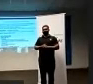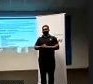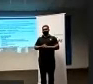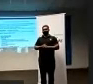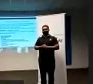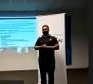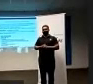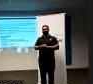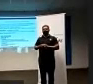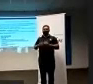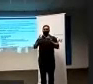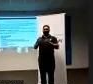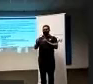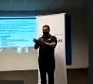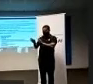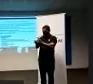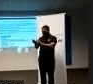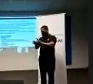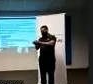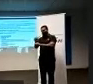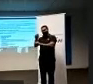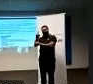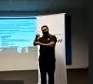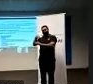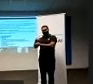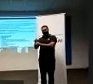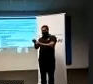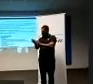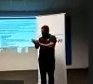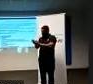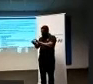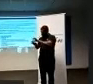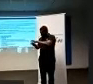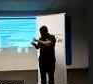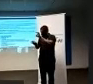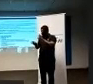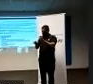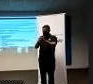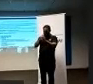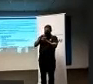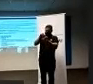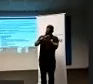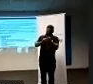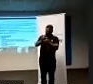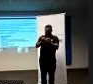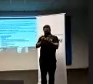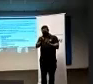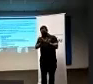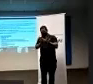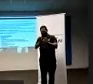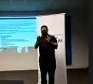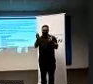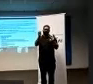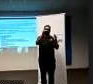ADN en un medio sin células. Cada dosis de 0,5 ml contiene 100 microgramos de este ARN